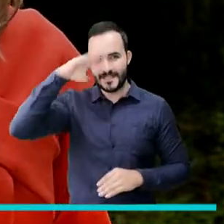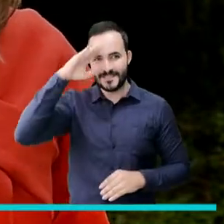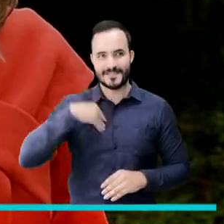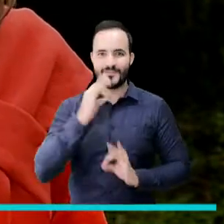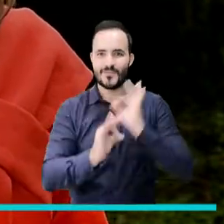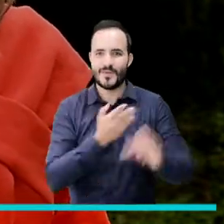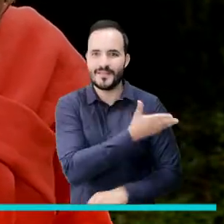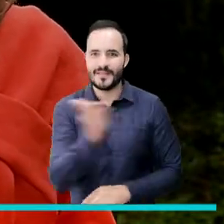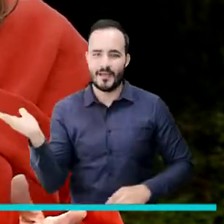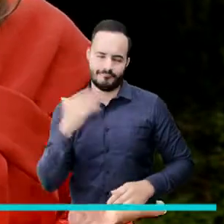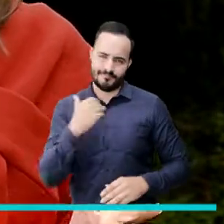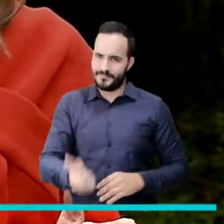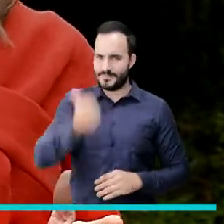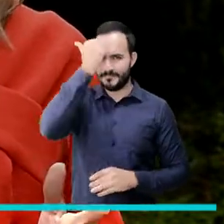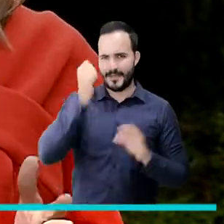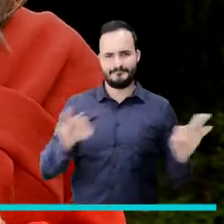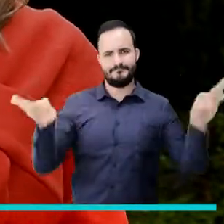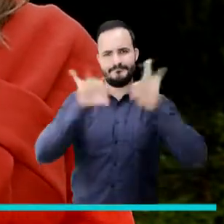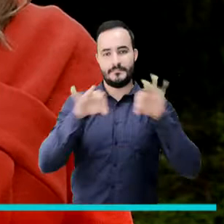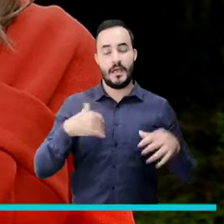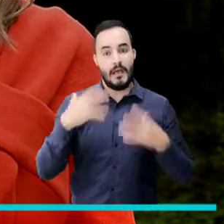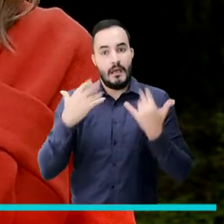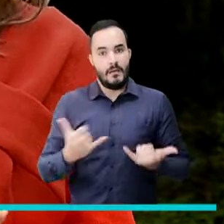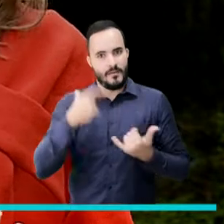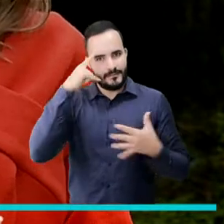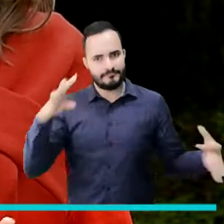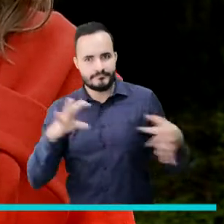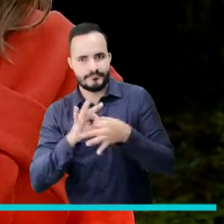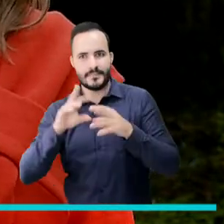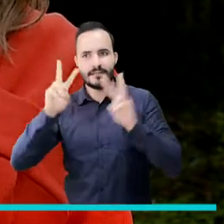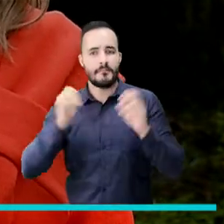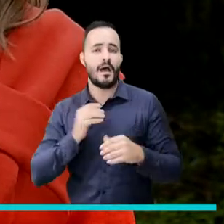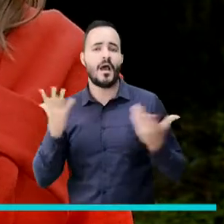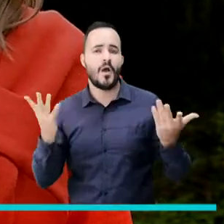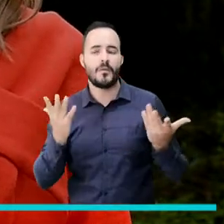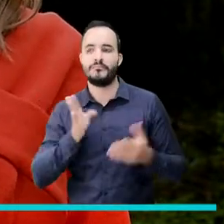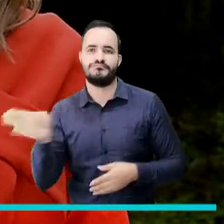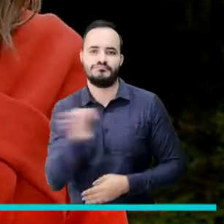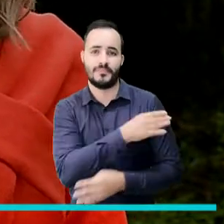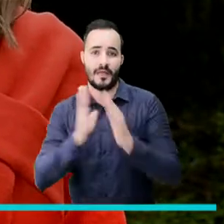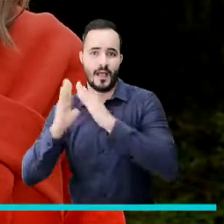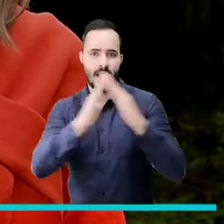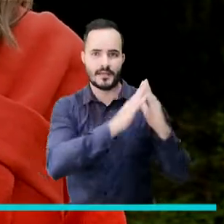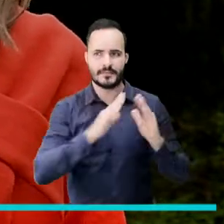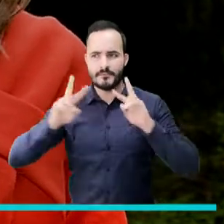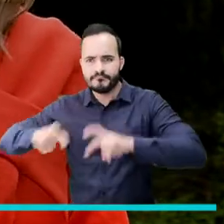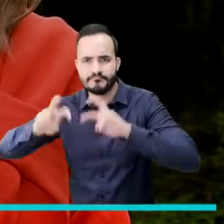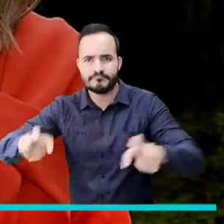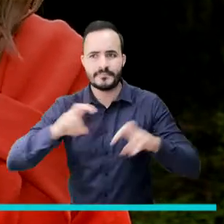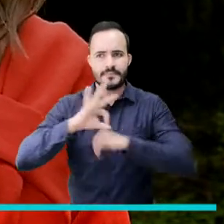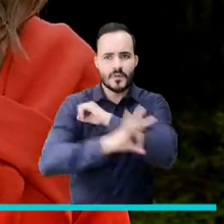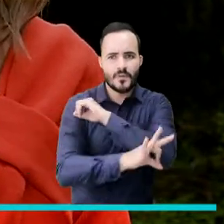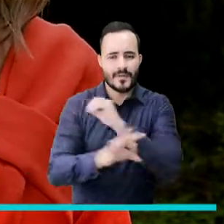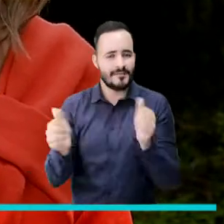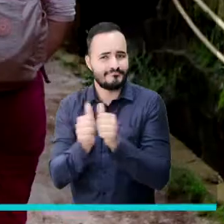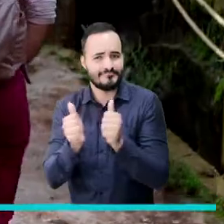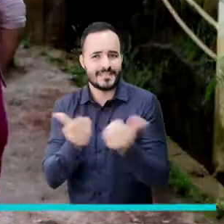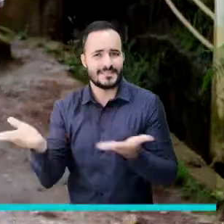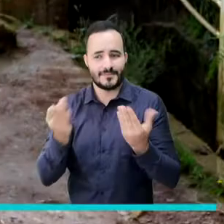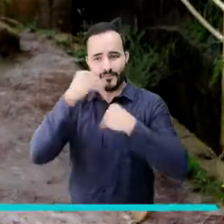la puerta de las casas con una oferta institucional que va desde diferentes tamizajes hasta servicios de nutrición y psicología.